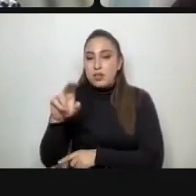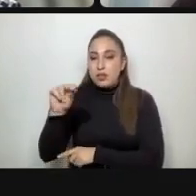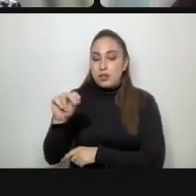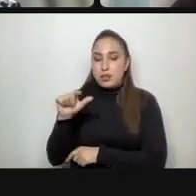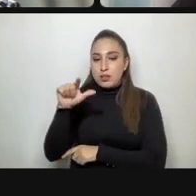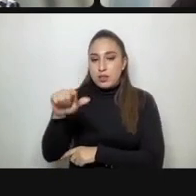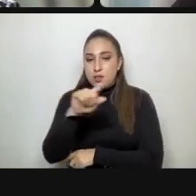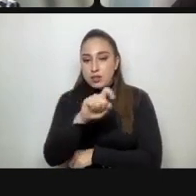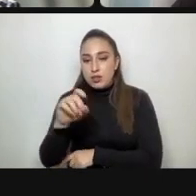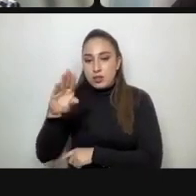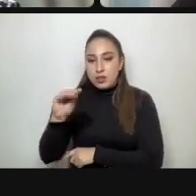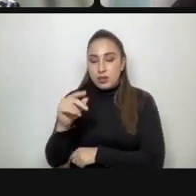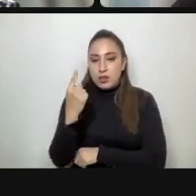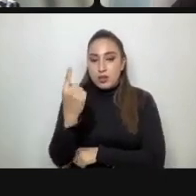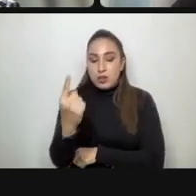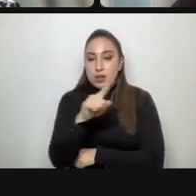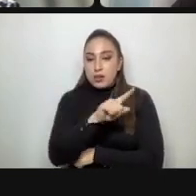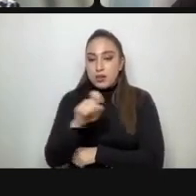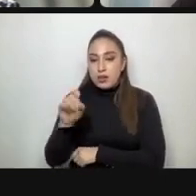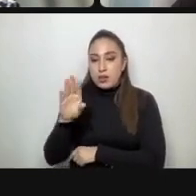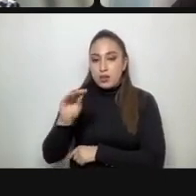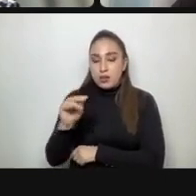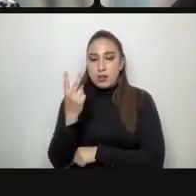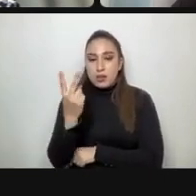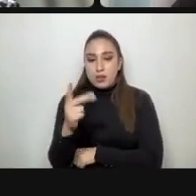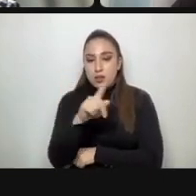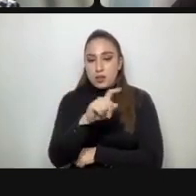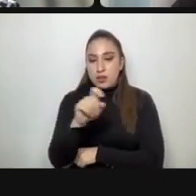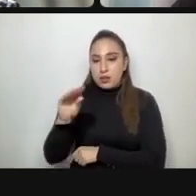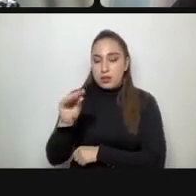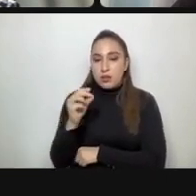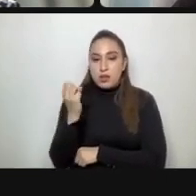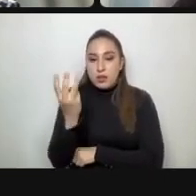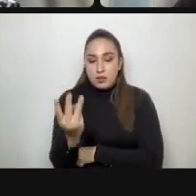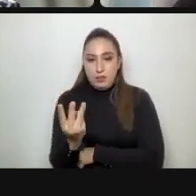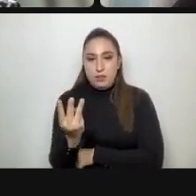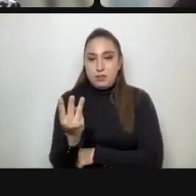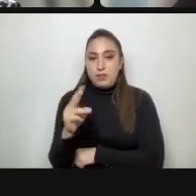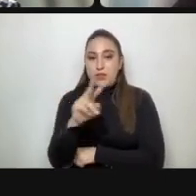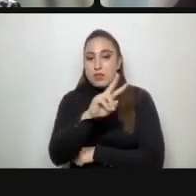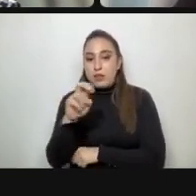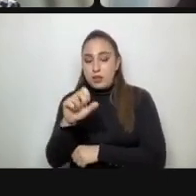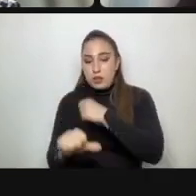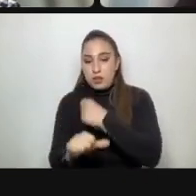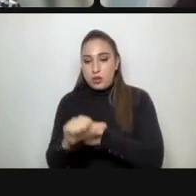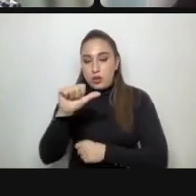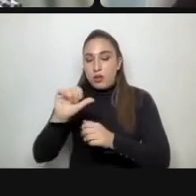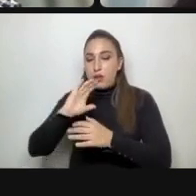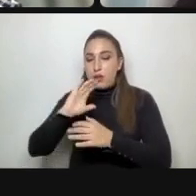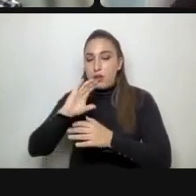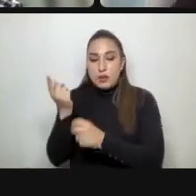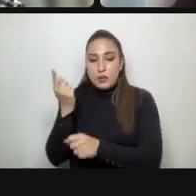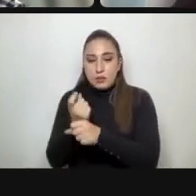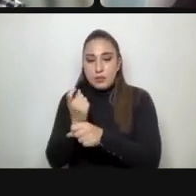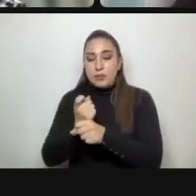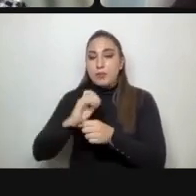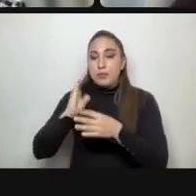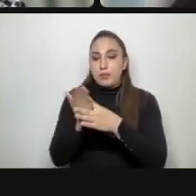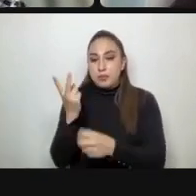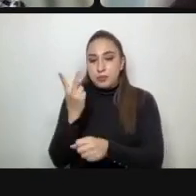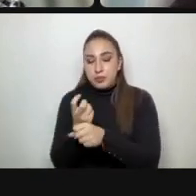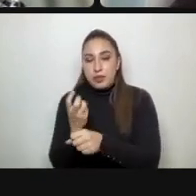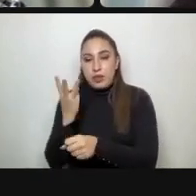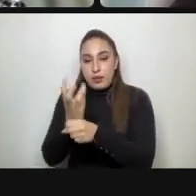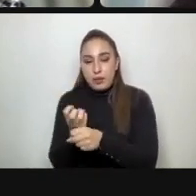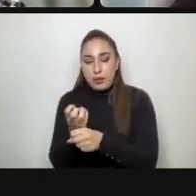187, 191, 192, 193, 211, fracción primera, segunda,